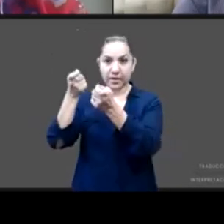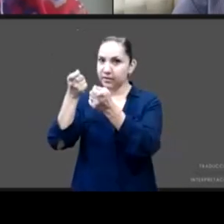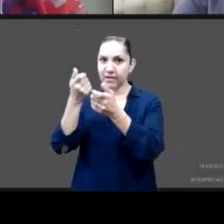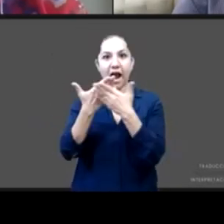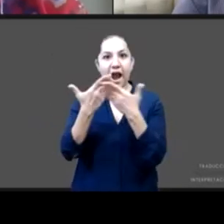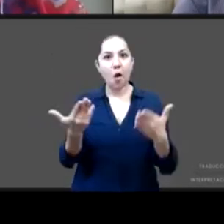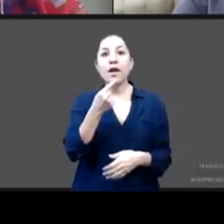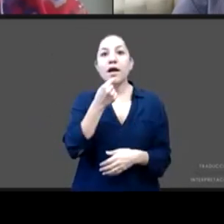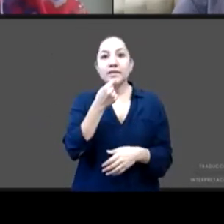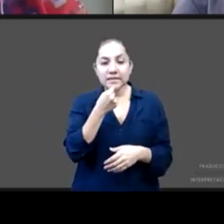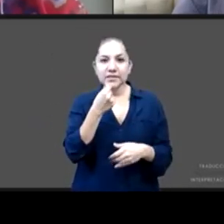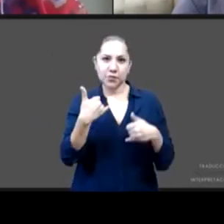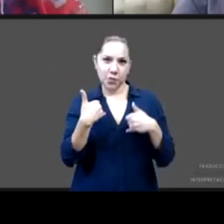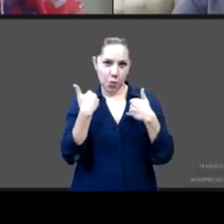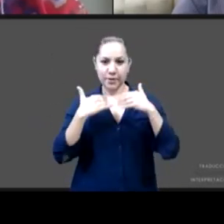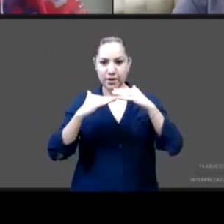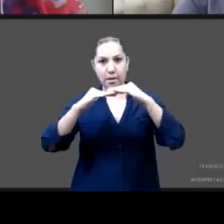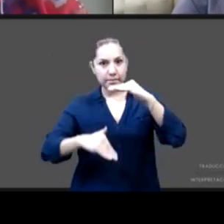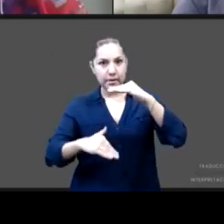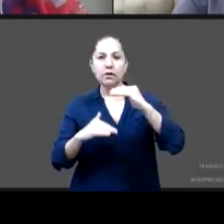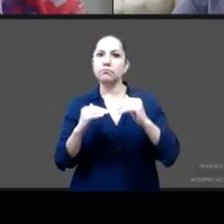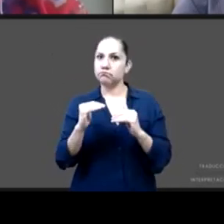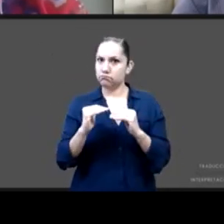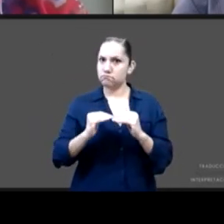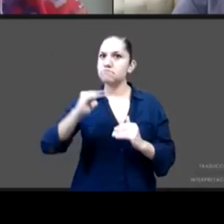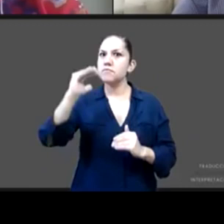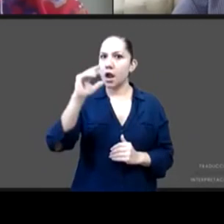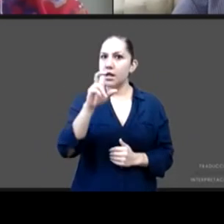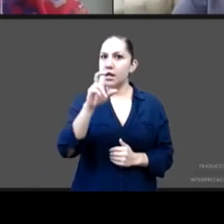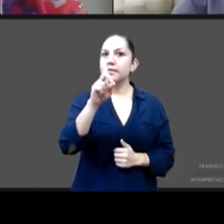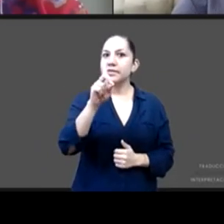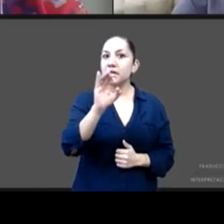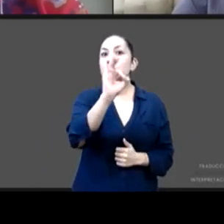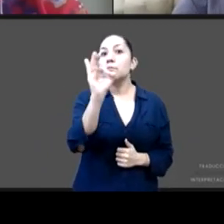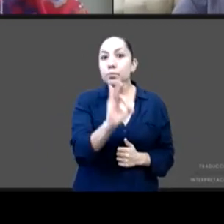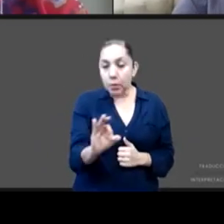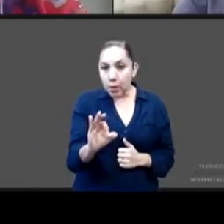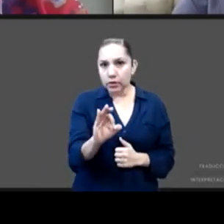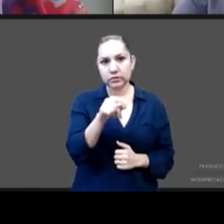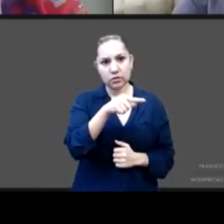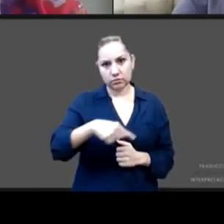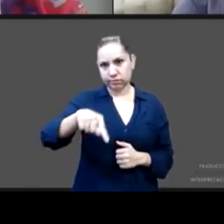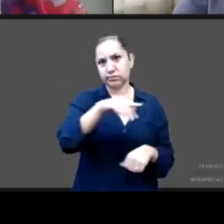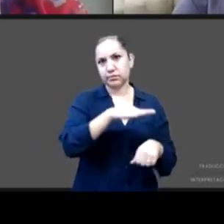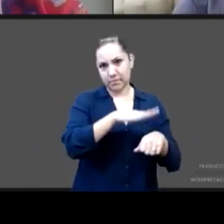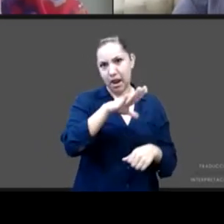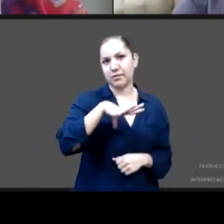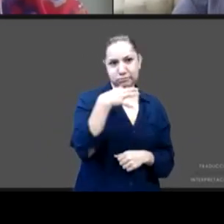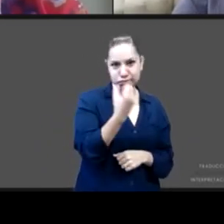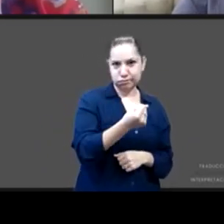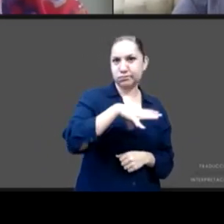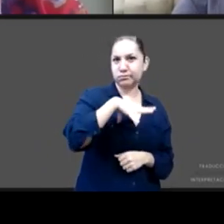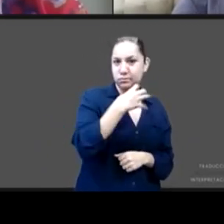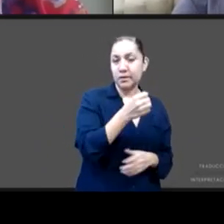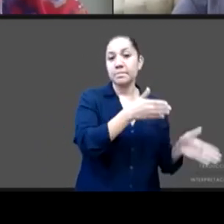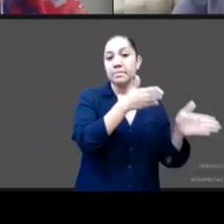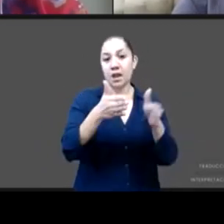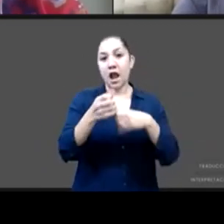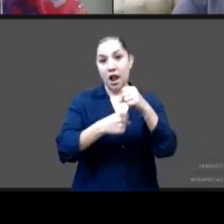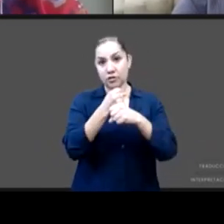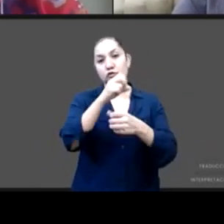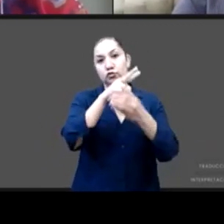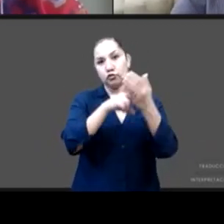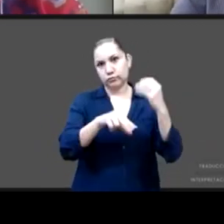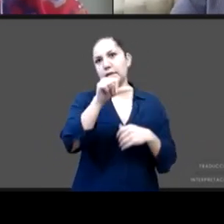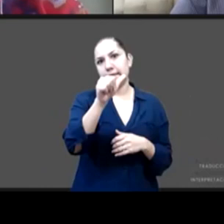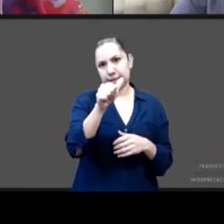30% contra 18% que teníamos en 2016, y en el 2020 tenemos un